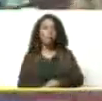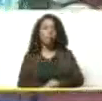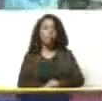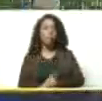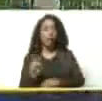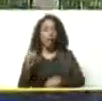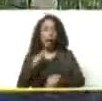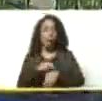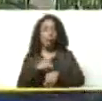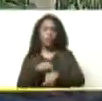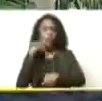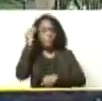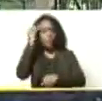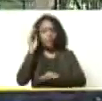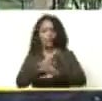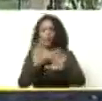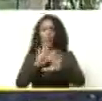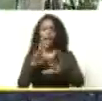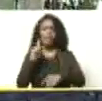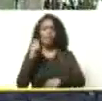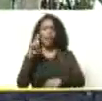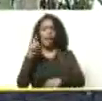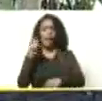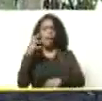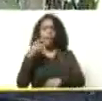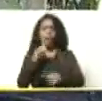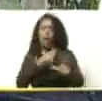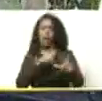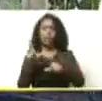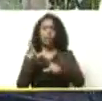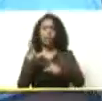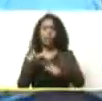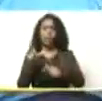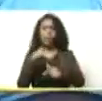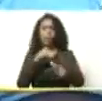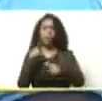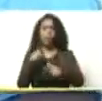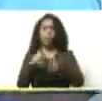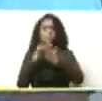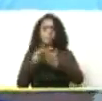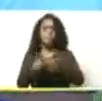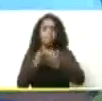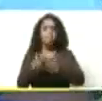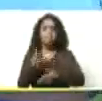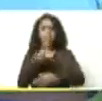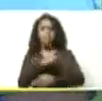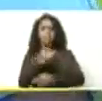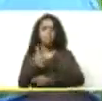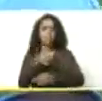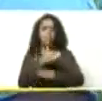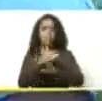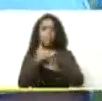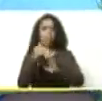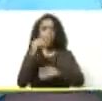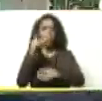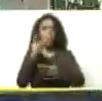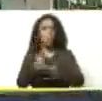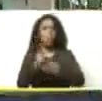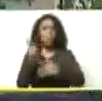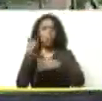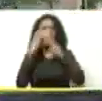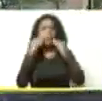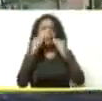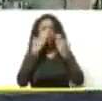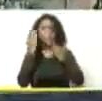qué momento se considera que ya la tila pues está en condiciones de ser ruanda ya está pesando más o menos de medio kilo cuando está en la experiencia